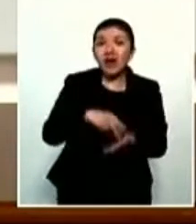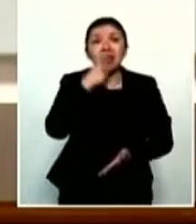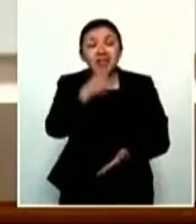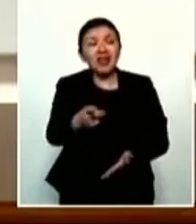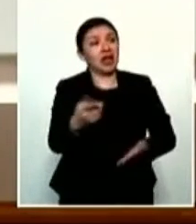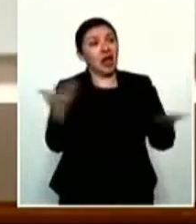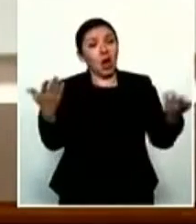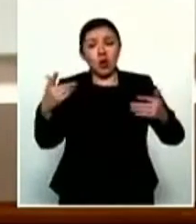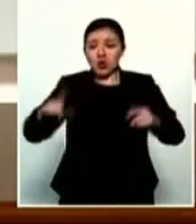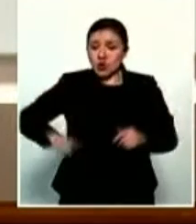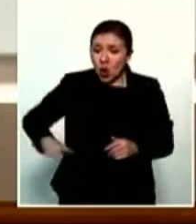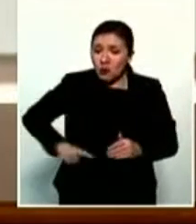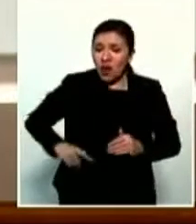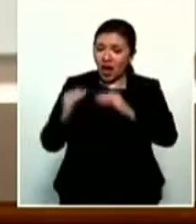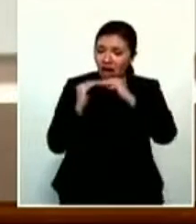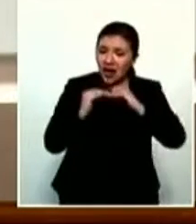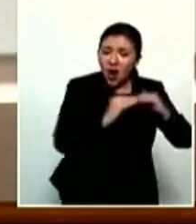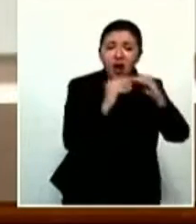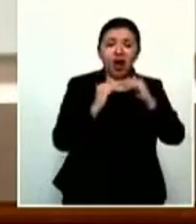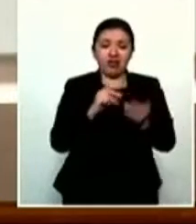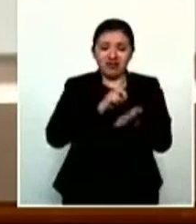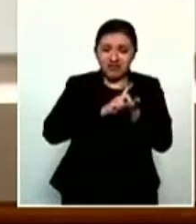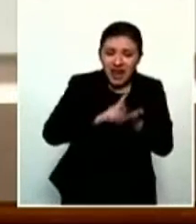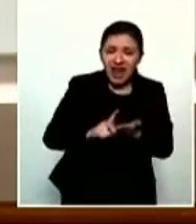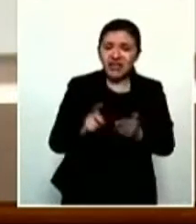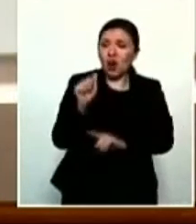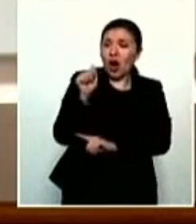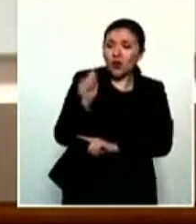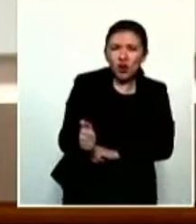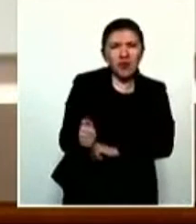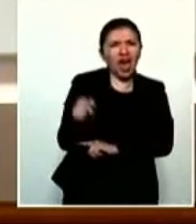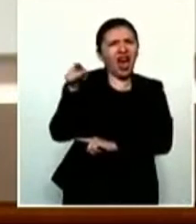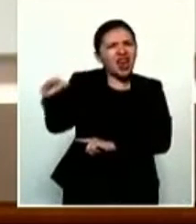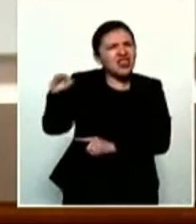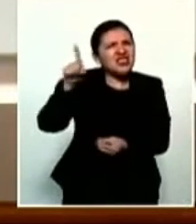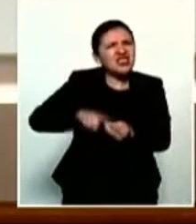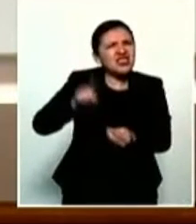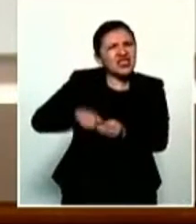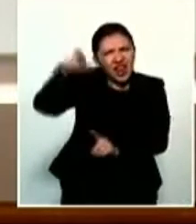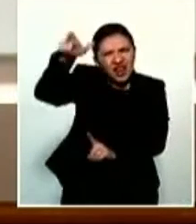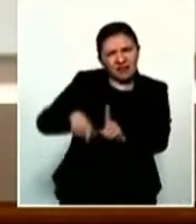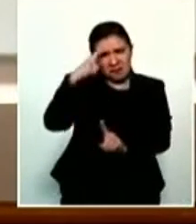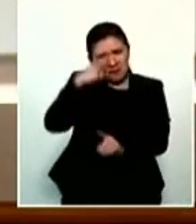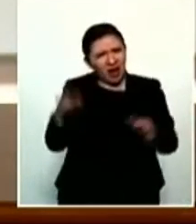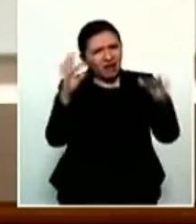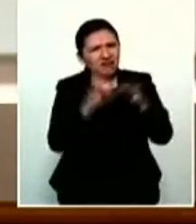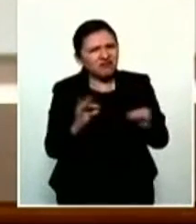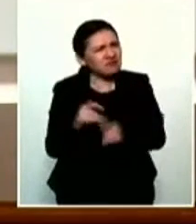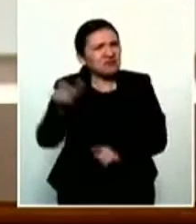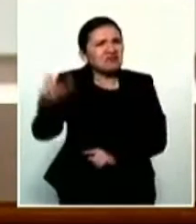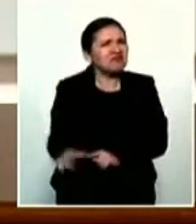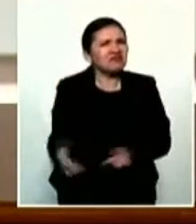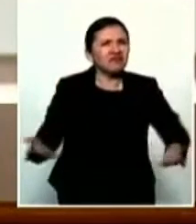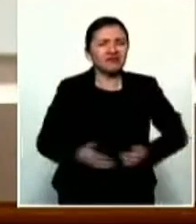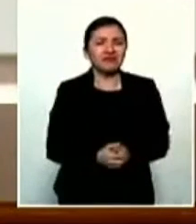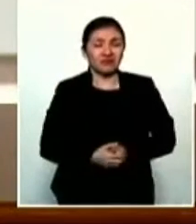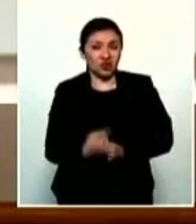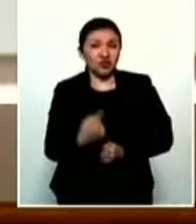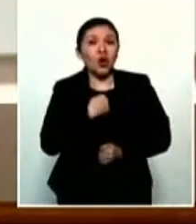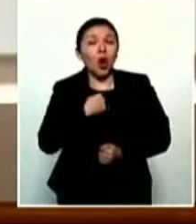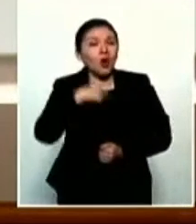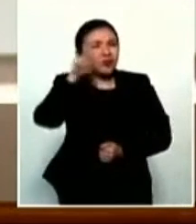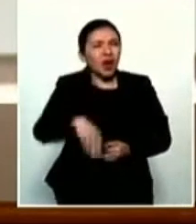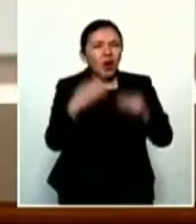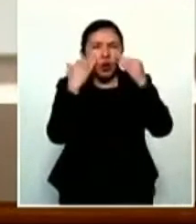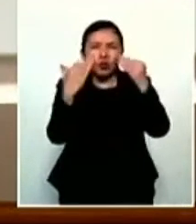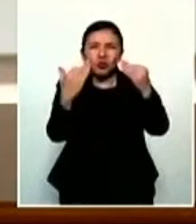Derecho y de autonomía y de no sé cuántas cosas sin ninguna autoridad moral para decirlo. Porque yo puedo dar